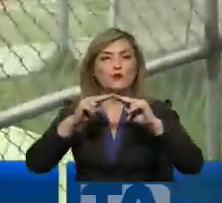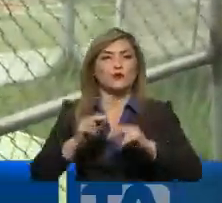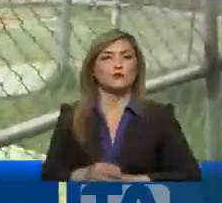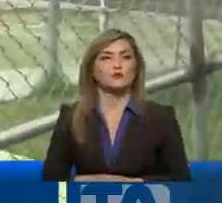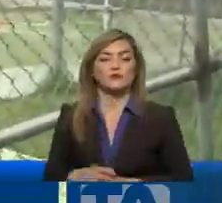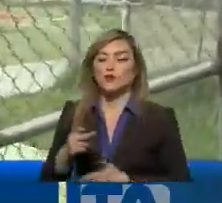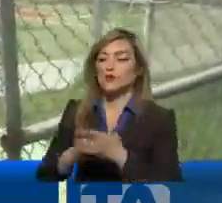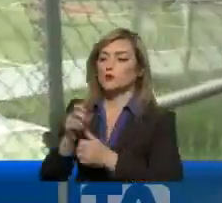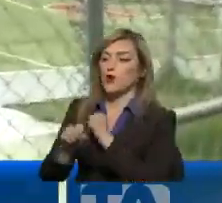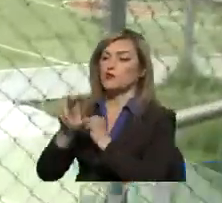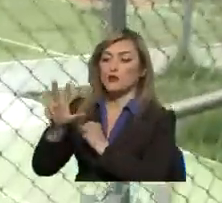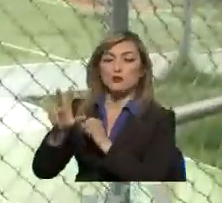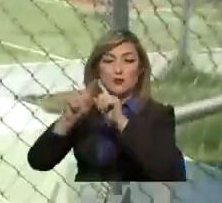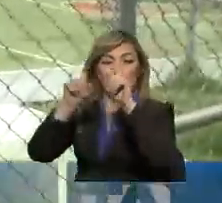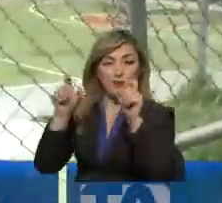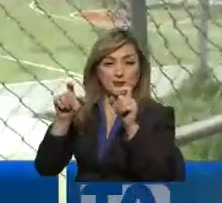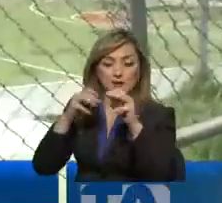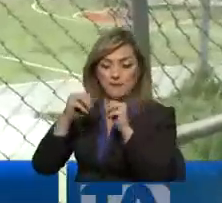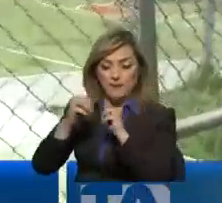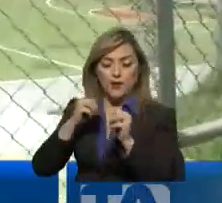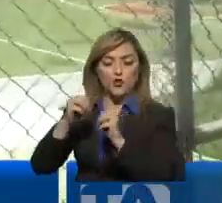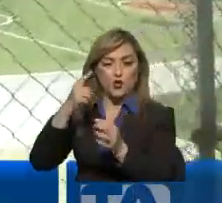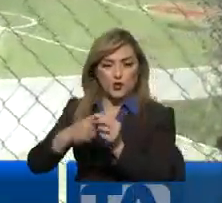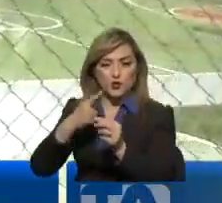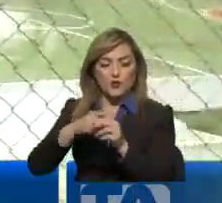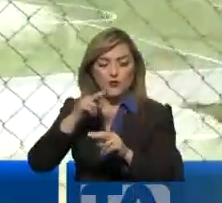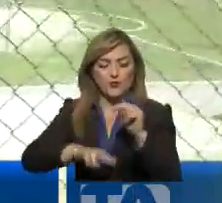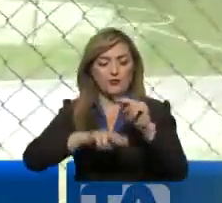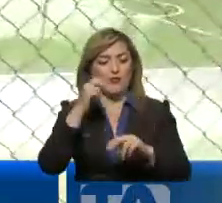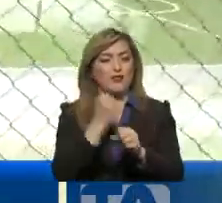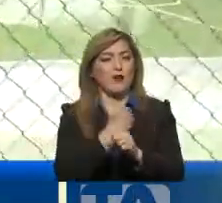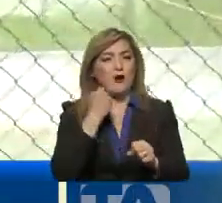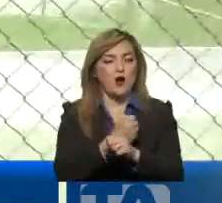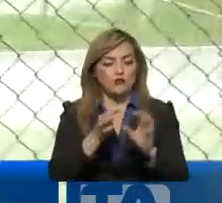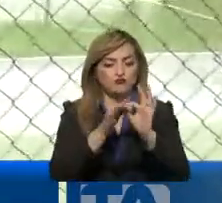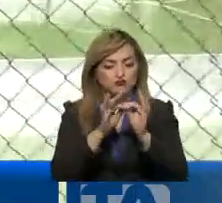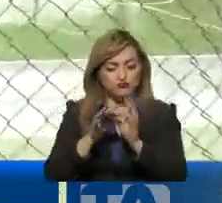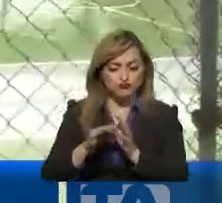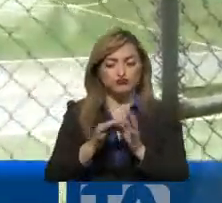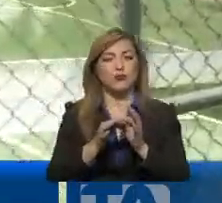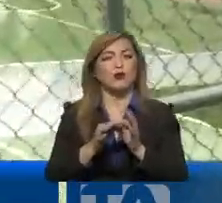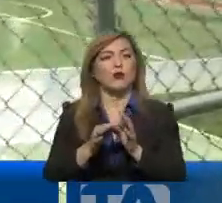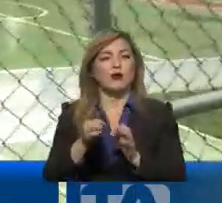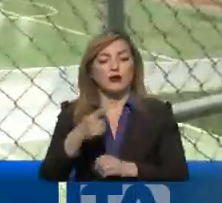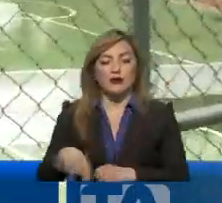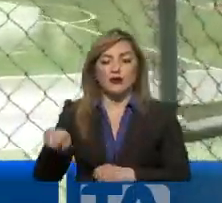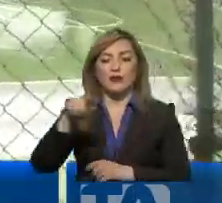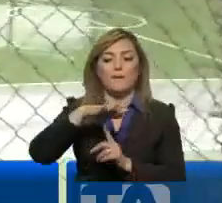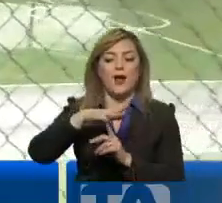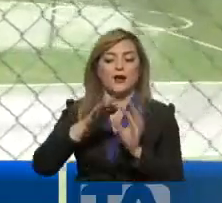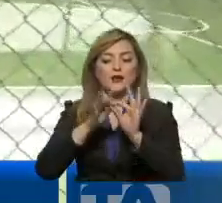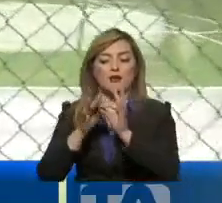hace 3 años la empresa Metro de Quito realizó trabajos y como parte de la intervención hizo el arreglo de este